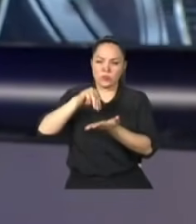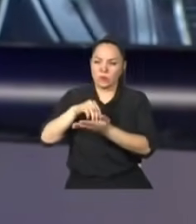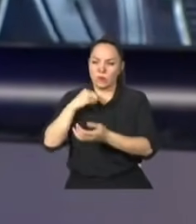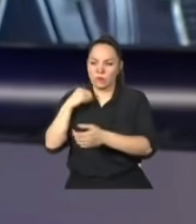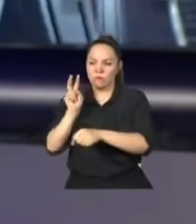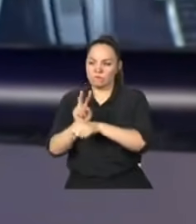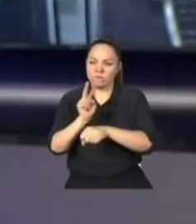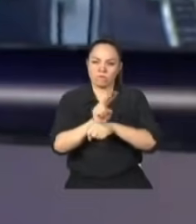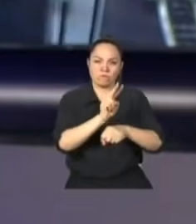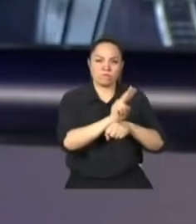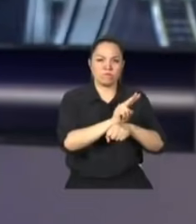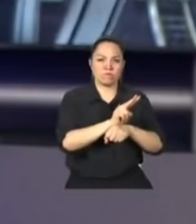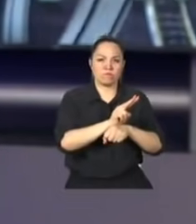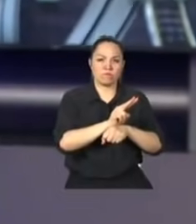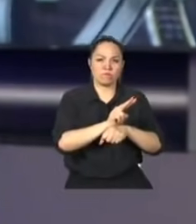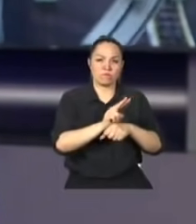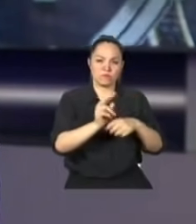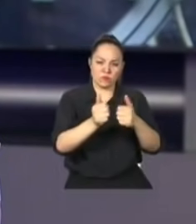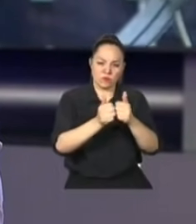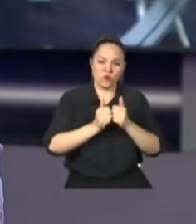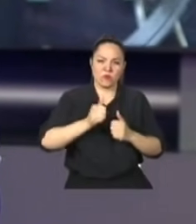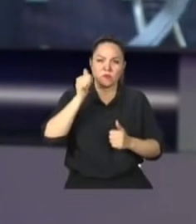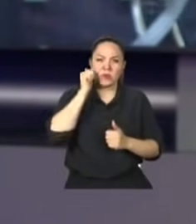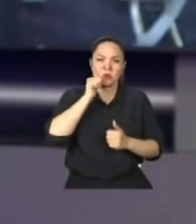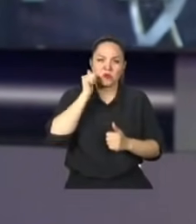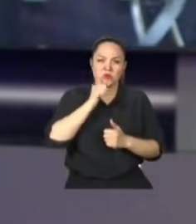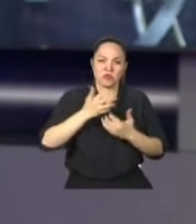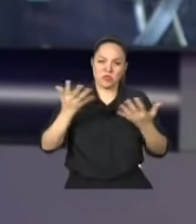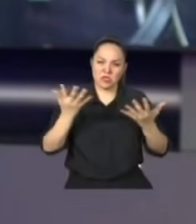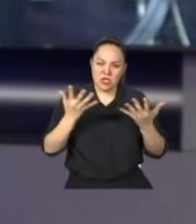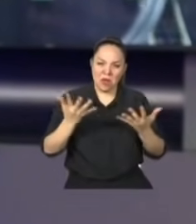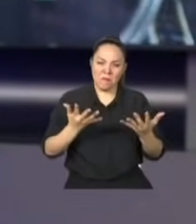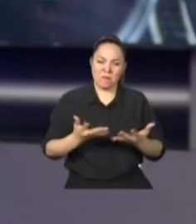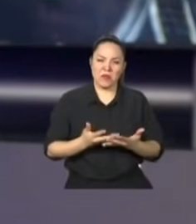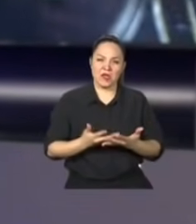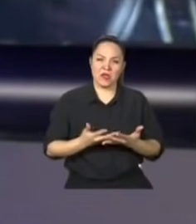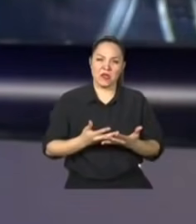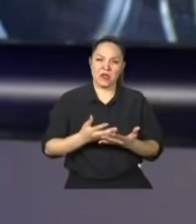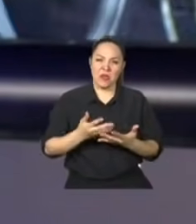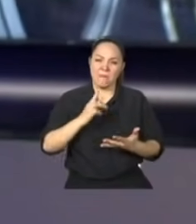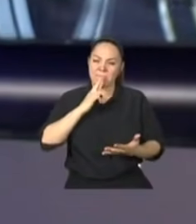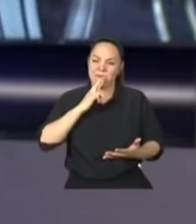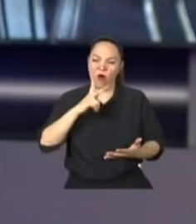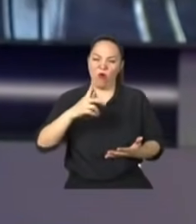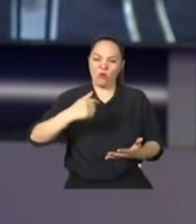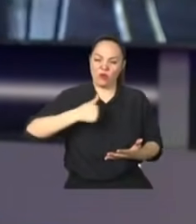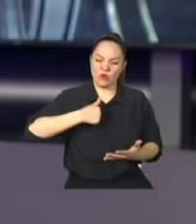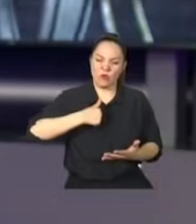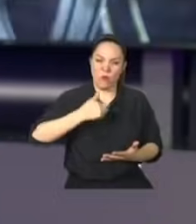qué. Conmigo, si gano yo, no ganaría yo. Ganaría el pueblo. Porque el pueblo,